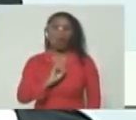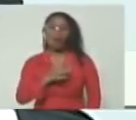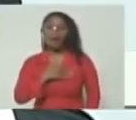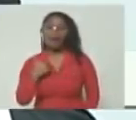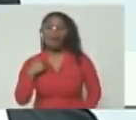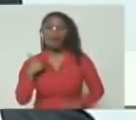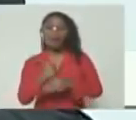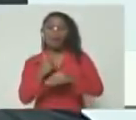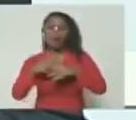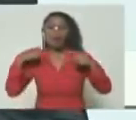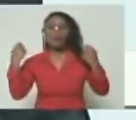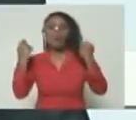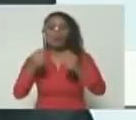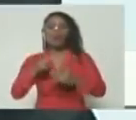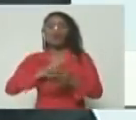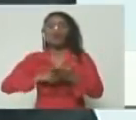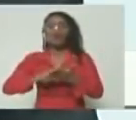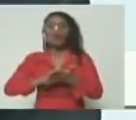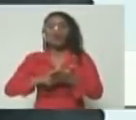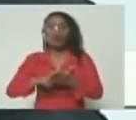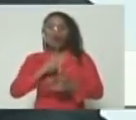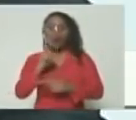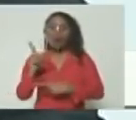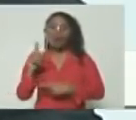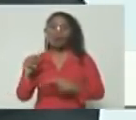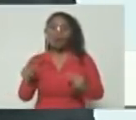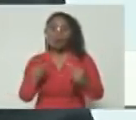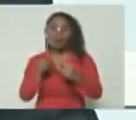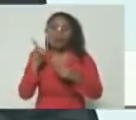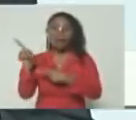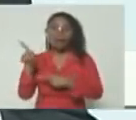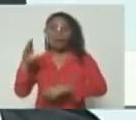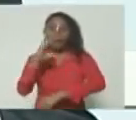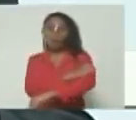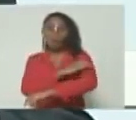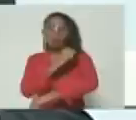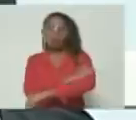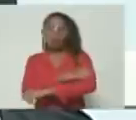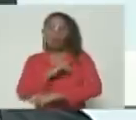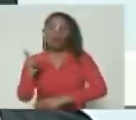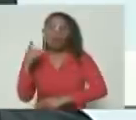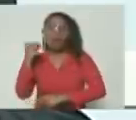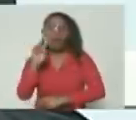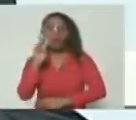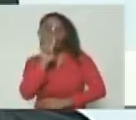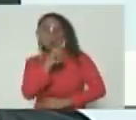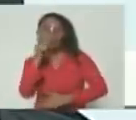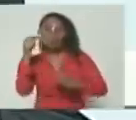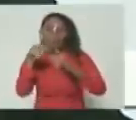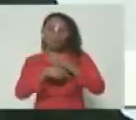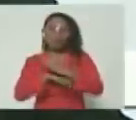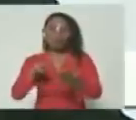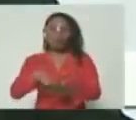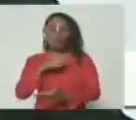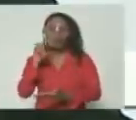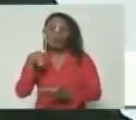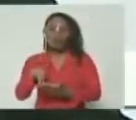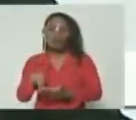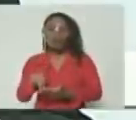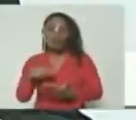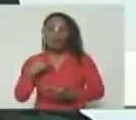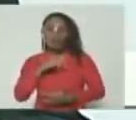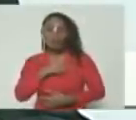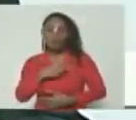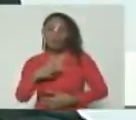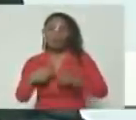las soluciones. Y allí nos van a encontrar a nosotros en esta oposición que tiene una visión profundamente nacionalista. Y por eso